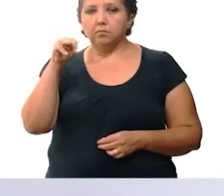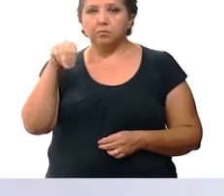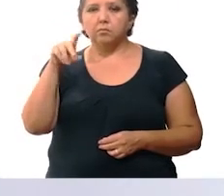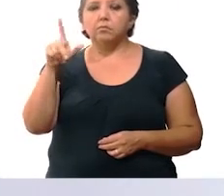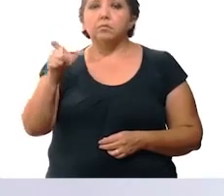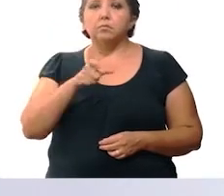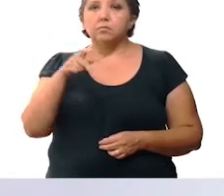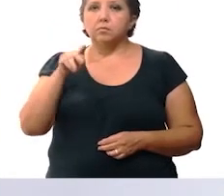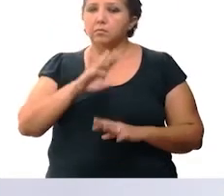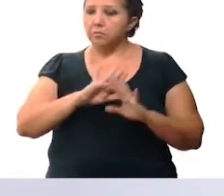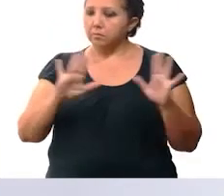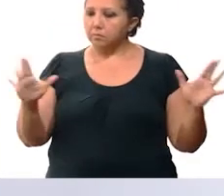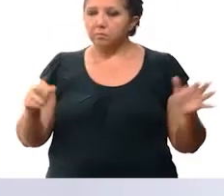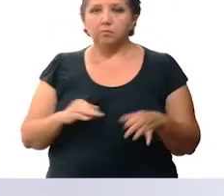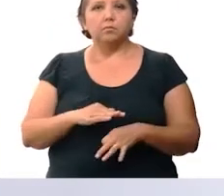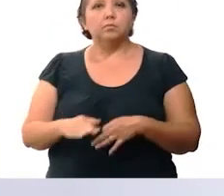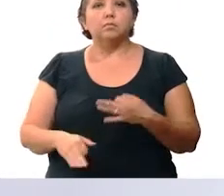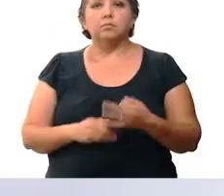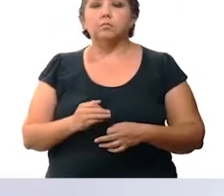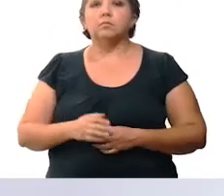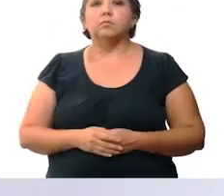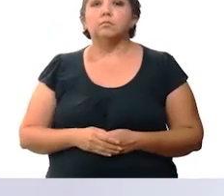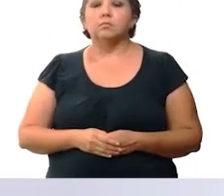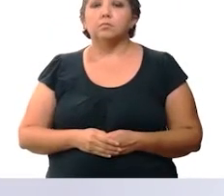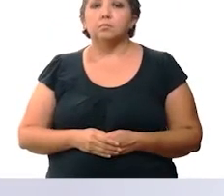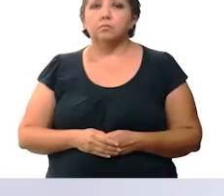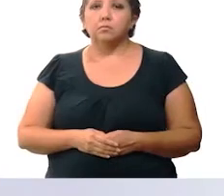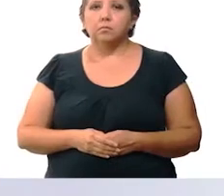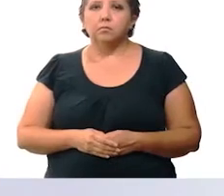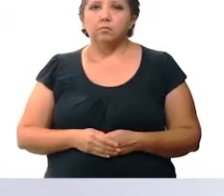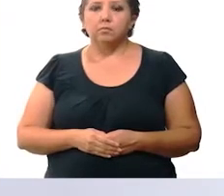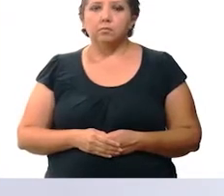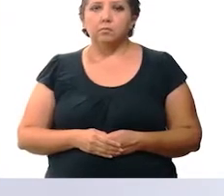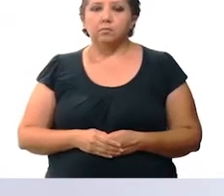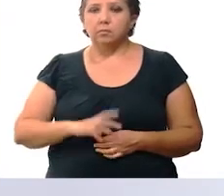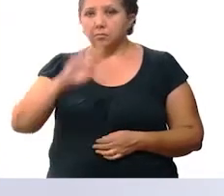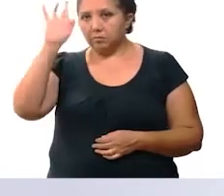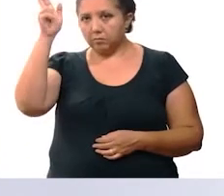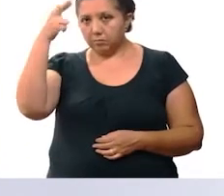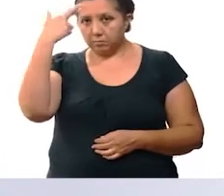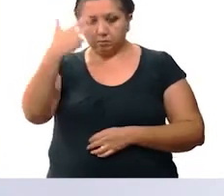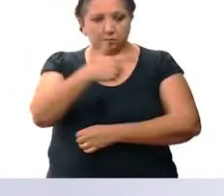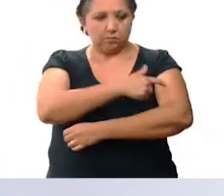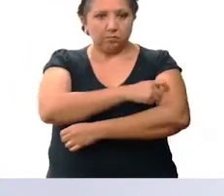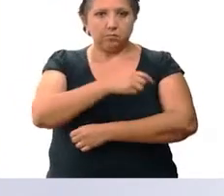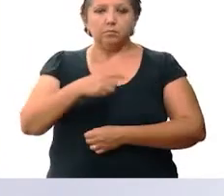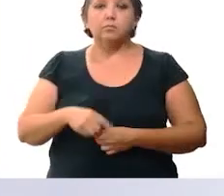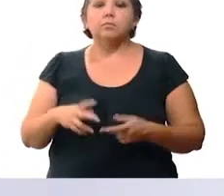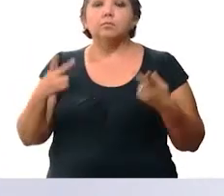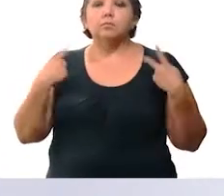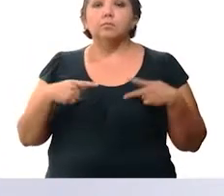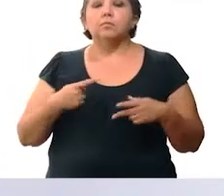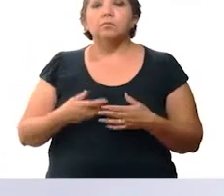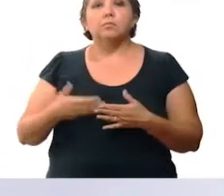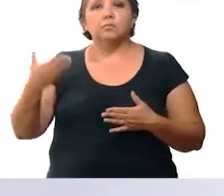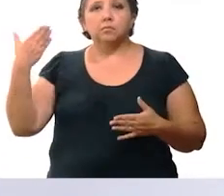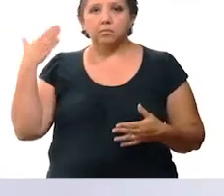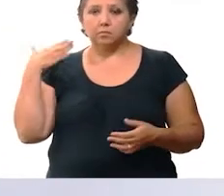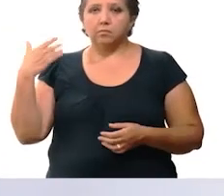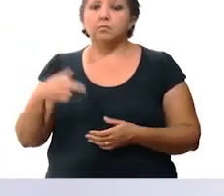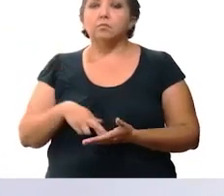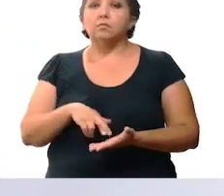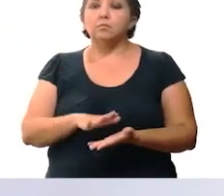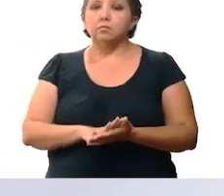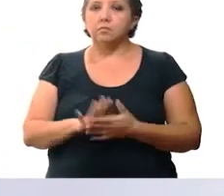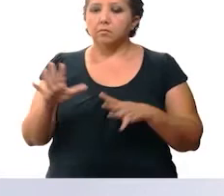y Tixcocop ya se aplicaron en su totalidad. Se recuerda que las vacunas se ponen a la población que ha sido previamente